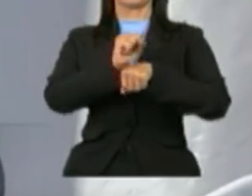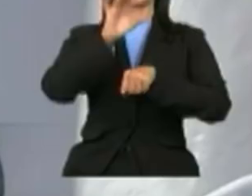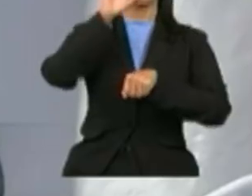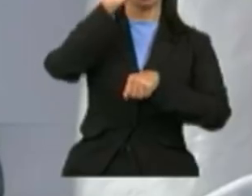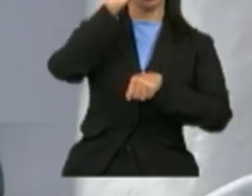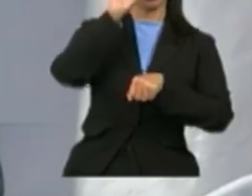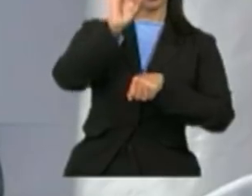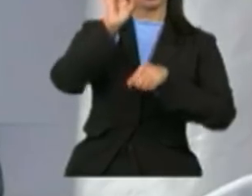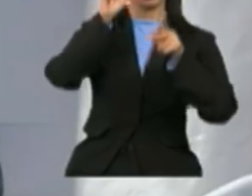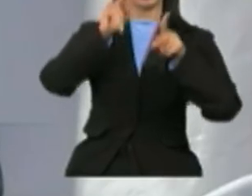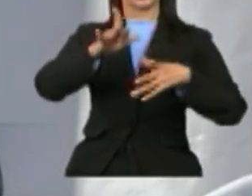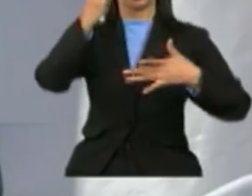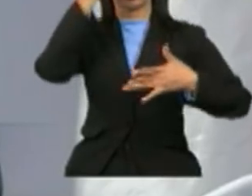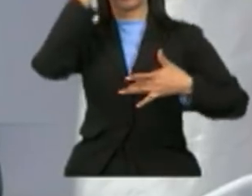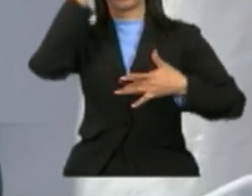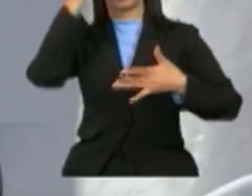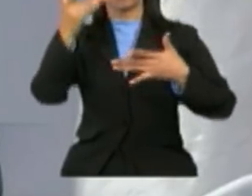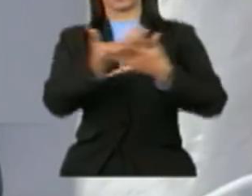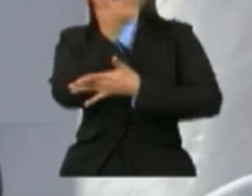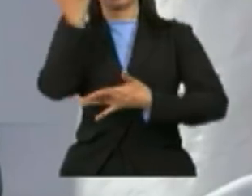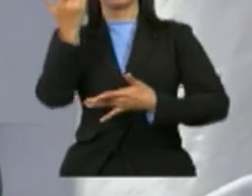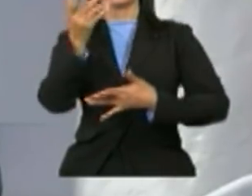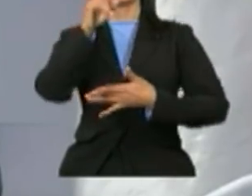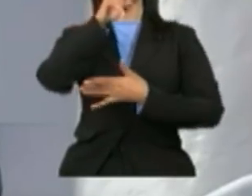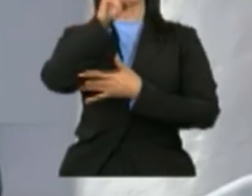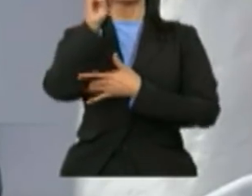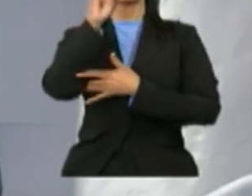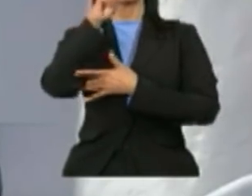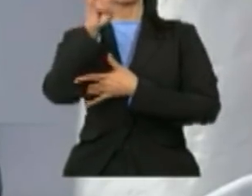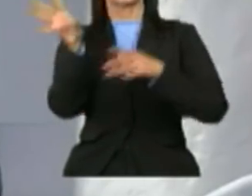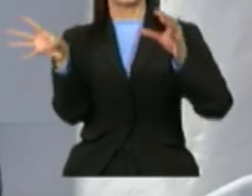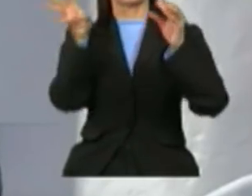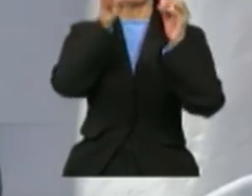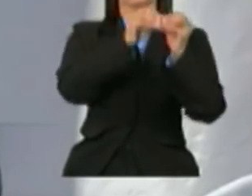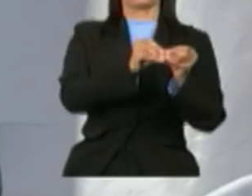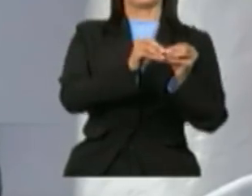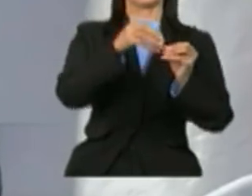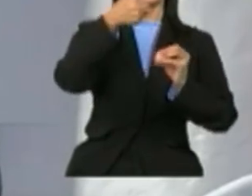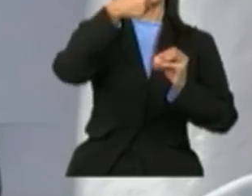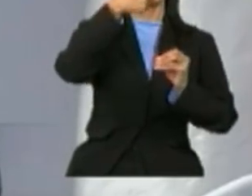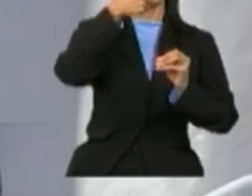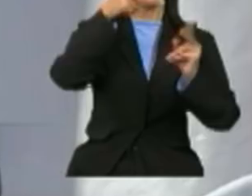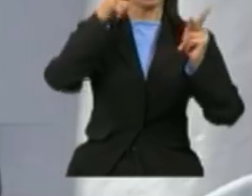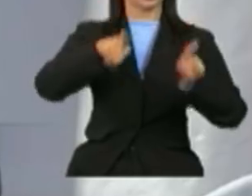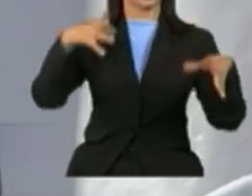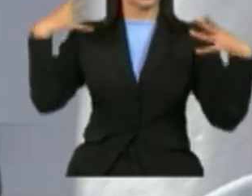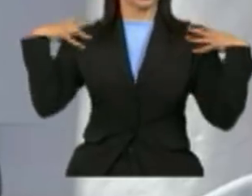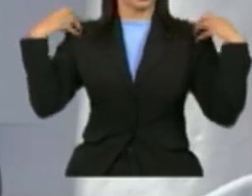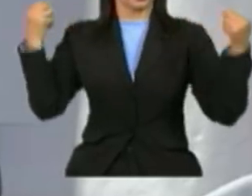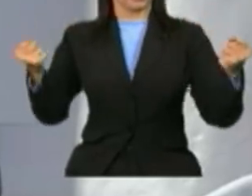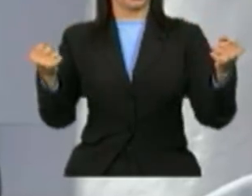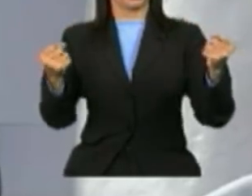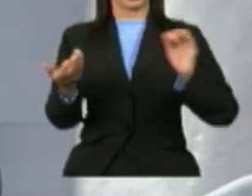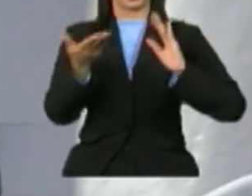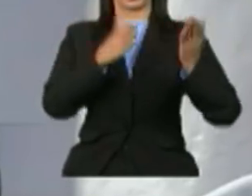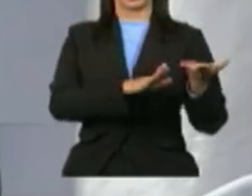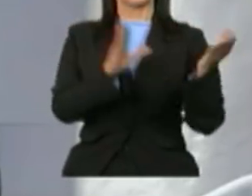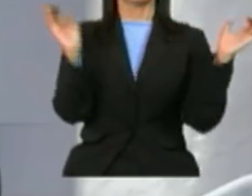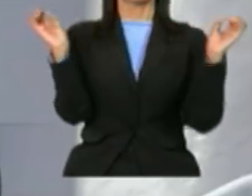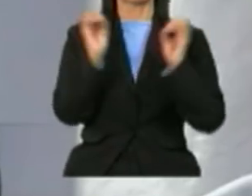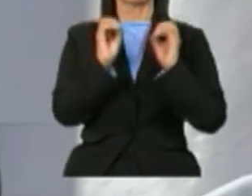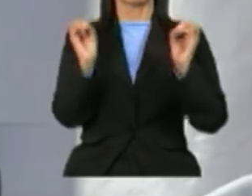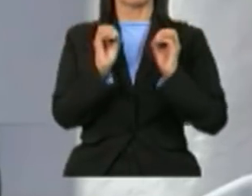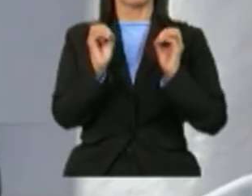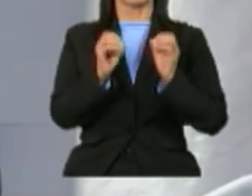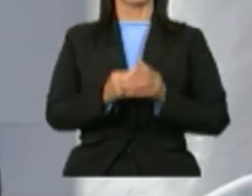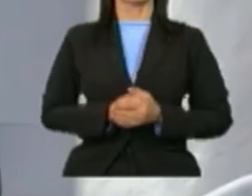9 casos nuevos, 142 acumulados, 10 recuperados, 0